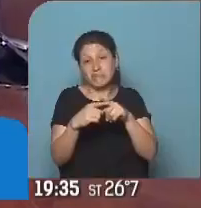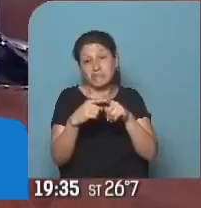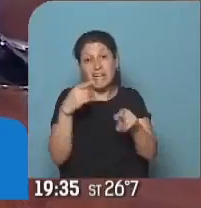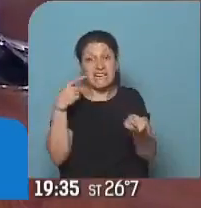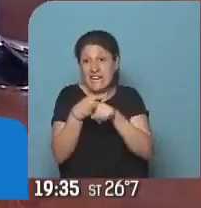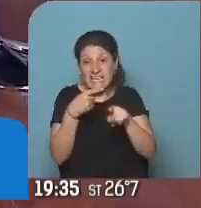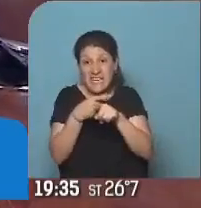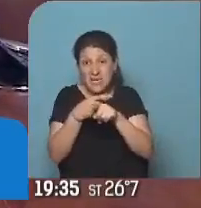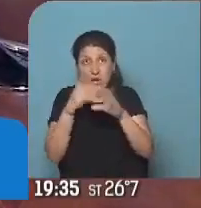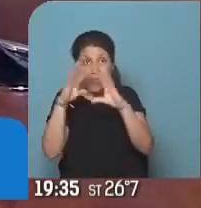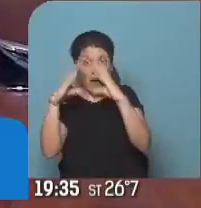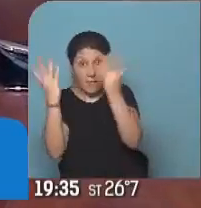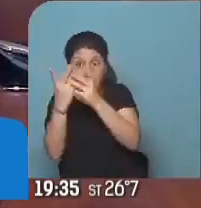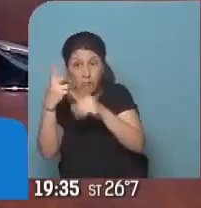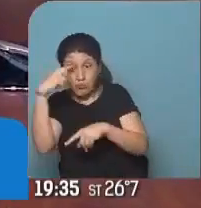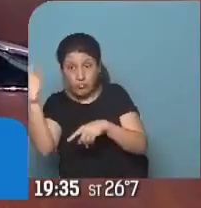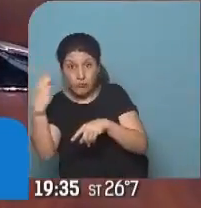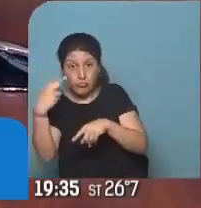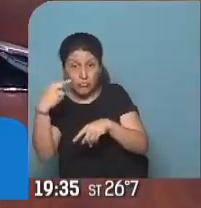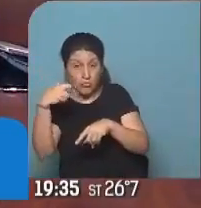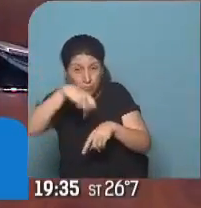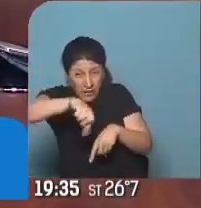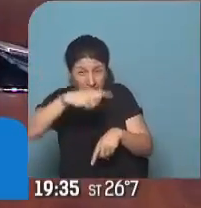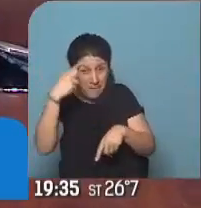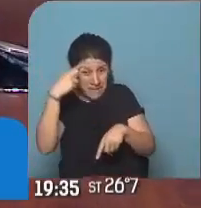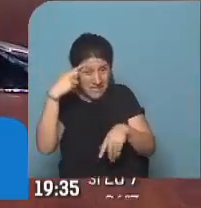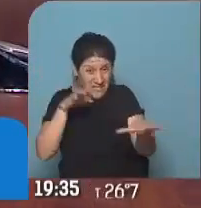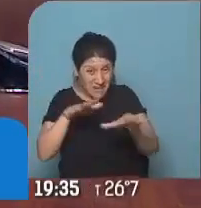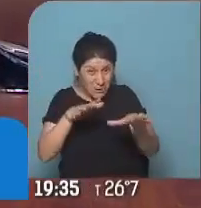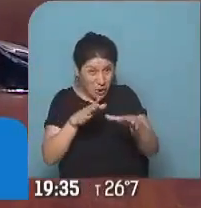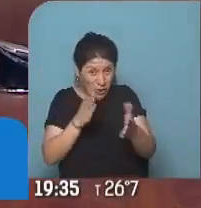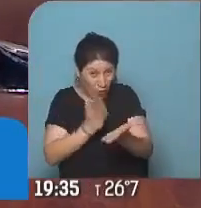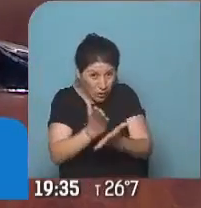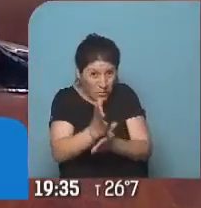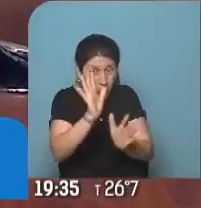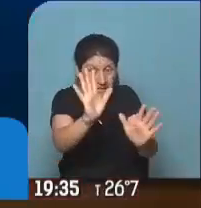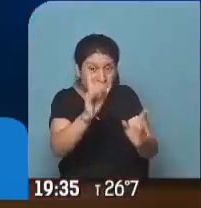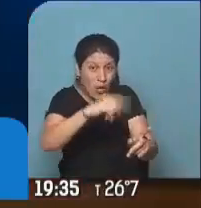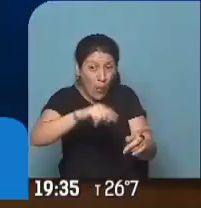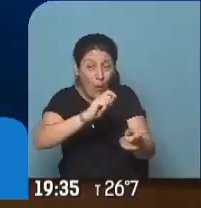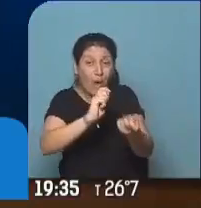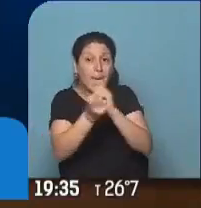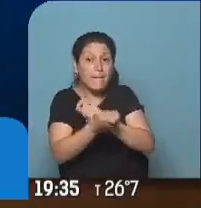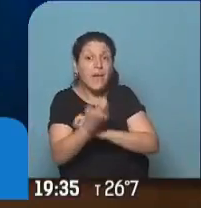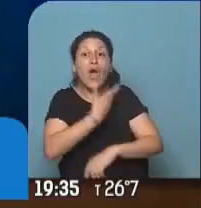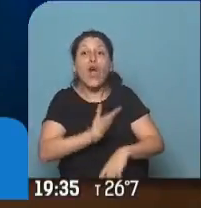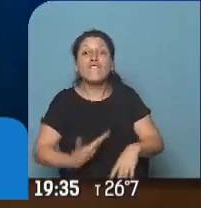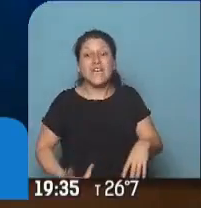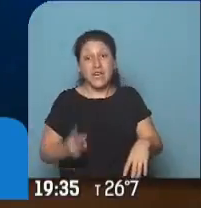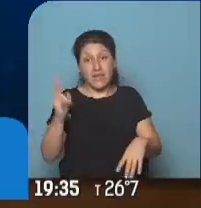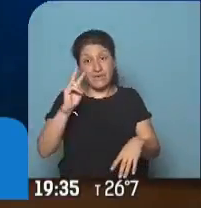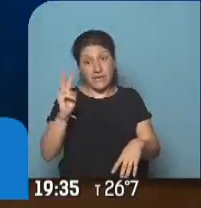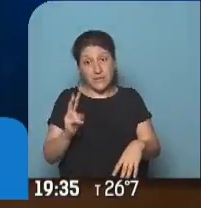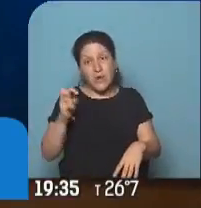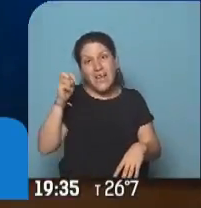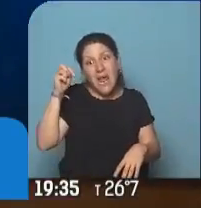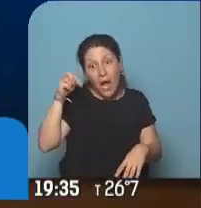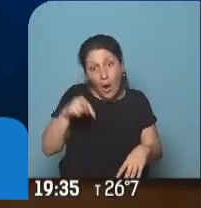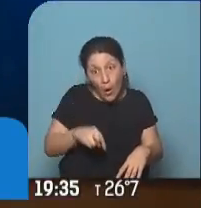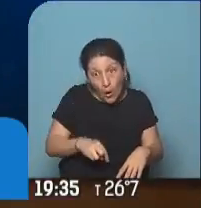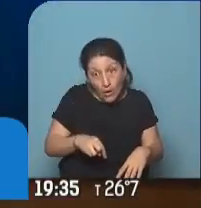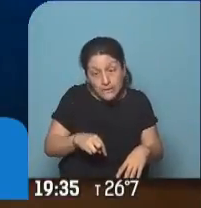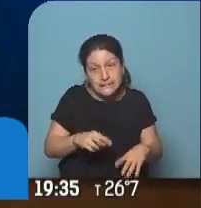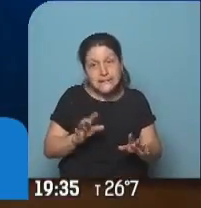al menos no hay expectativas de que cambie. ¿Cómo creen ustedes va a continuar la relación con el gobierno? El gobierno de Venezuela hoy